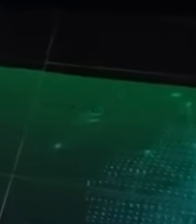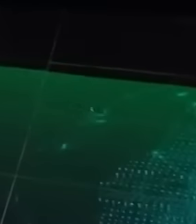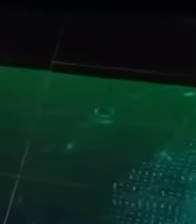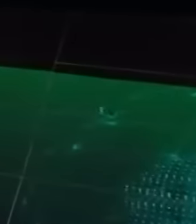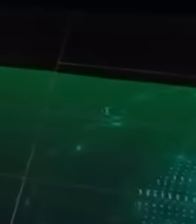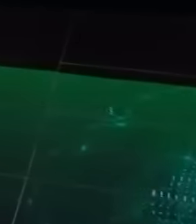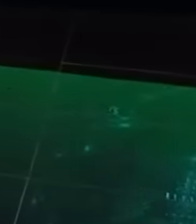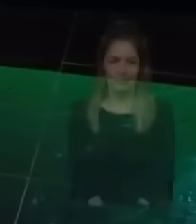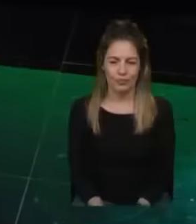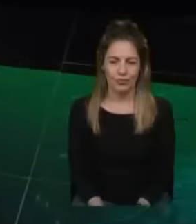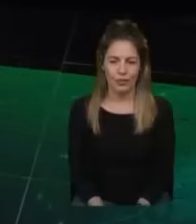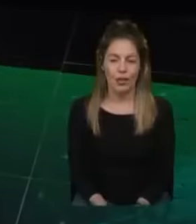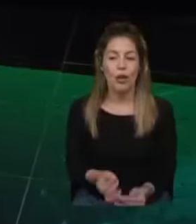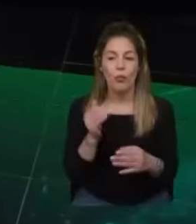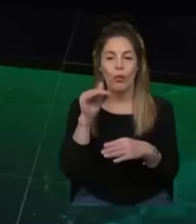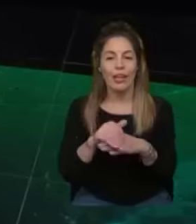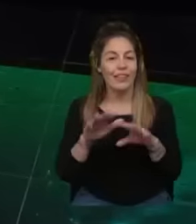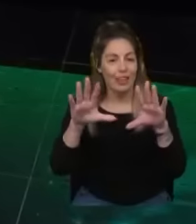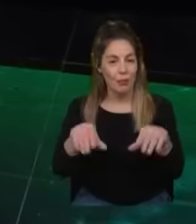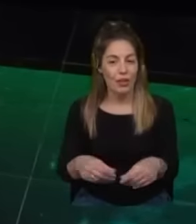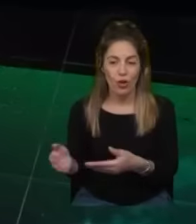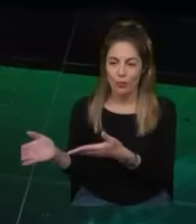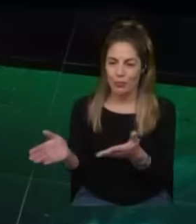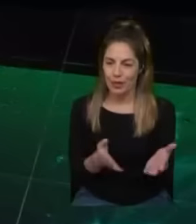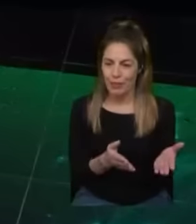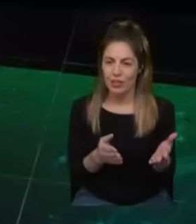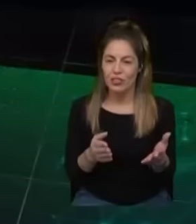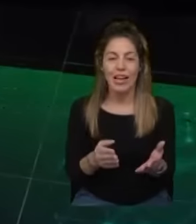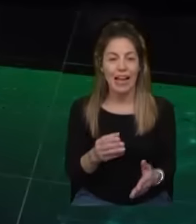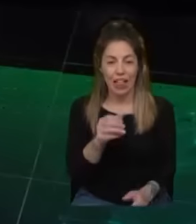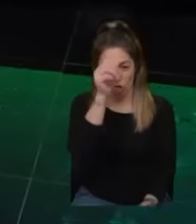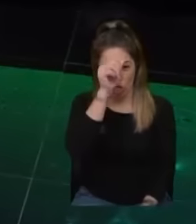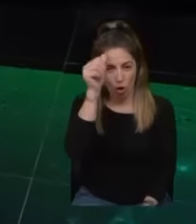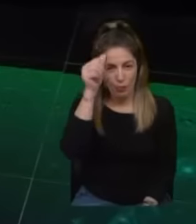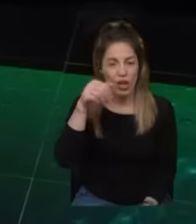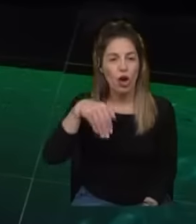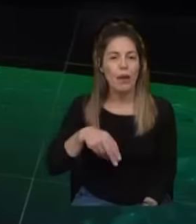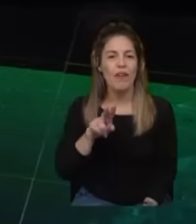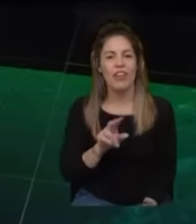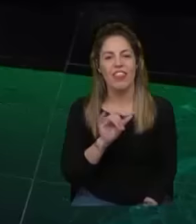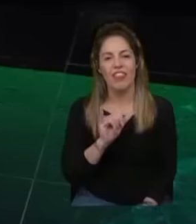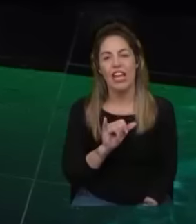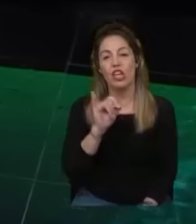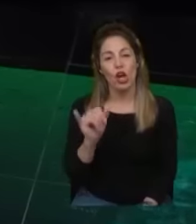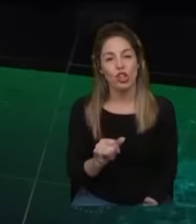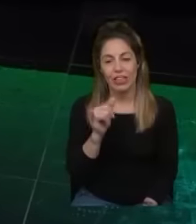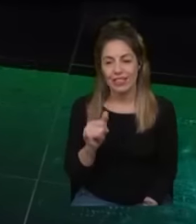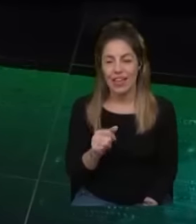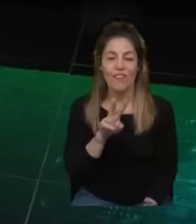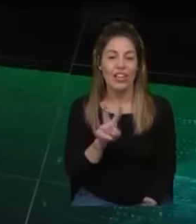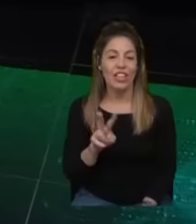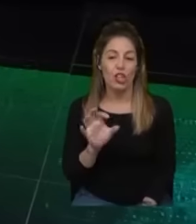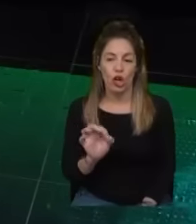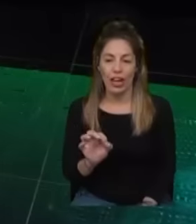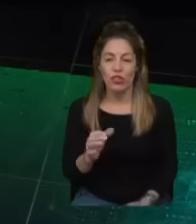Hola, hola, ¿qué tal? Muy buenas tardes para todos, para todas. Bienvenidos, aquí estamos con la edición domingo de MBD Noticias. 22 grados de temperatura a esta hora